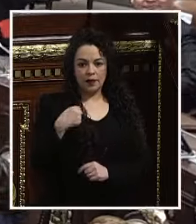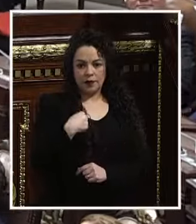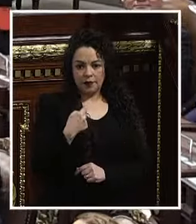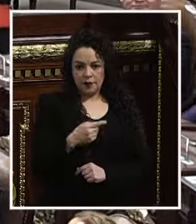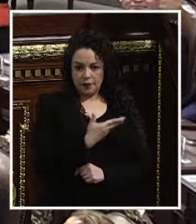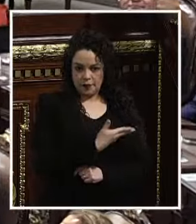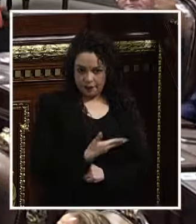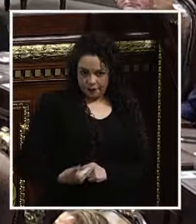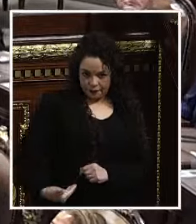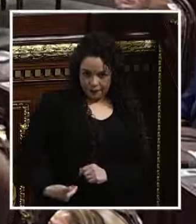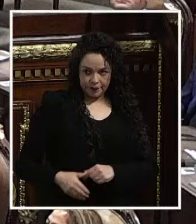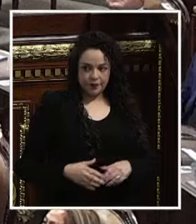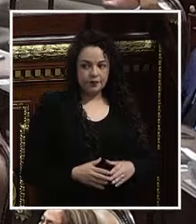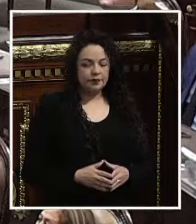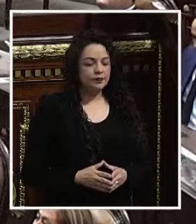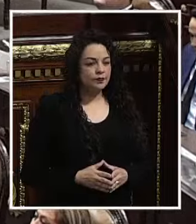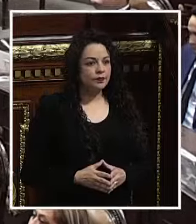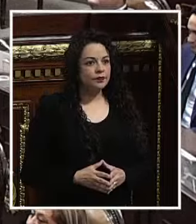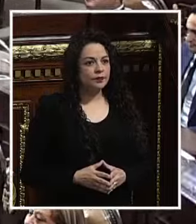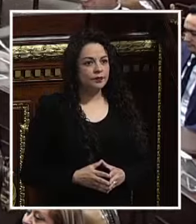presidente.